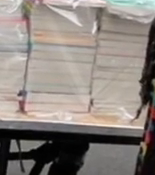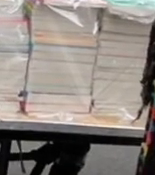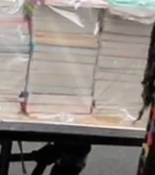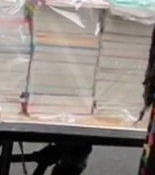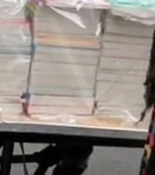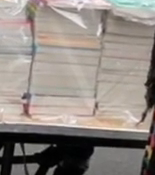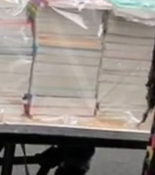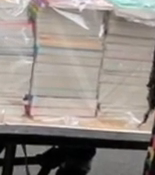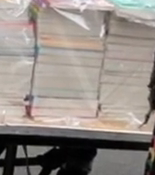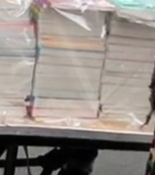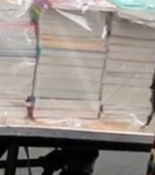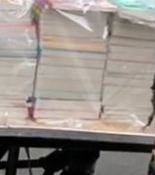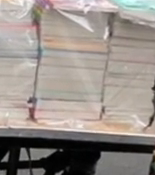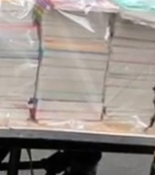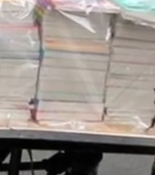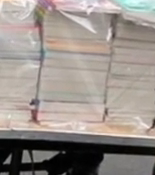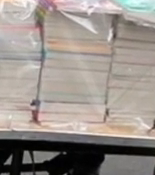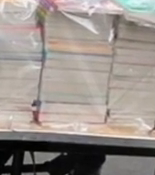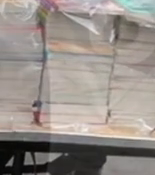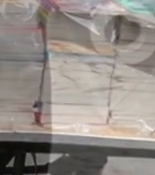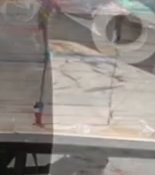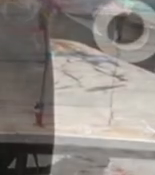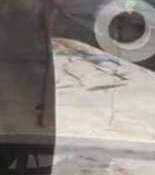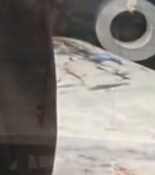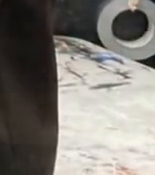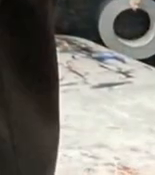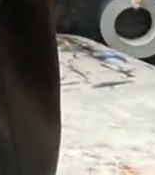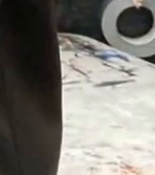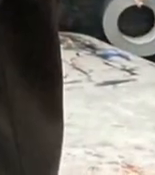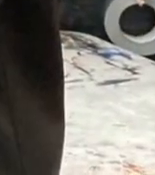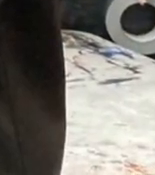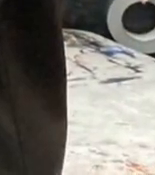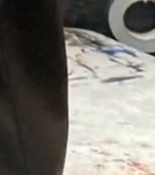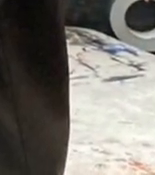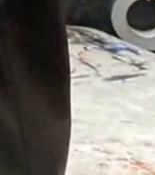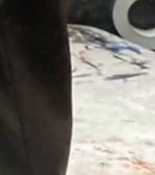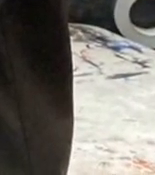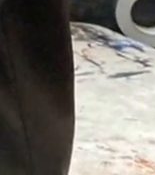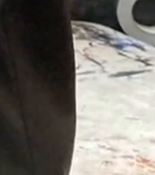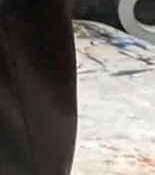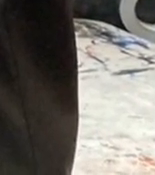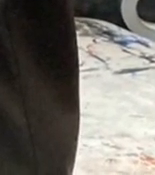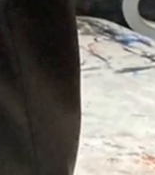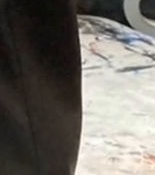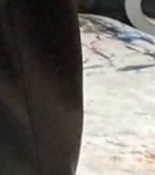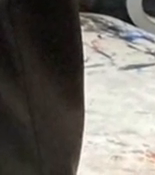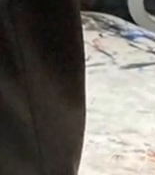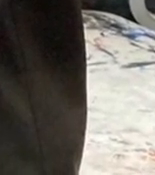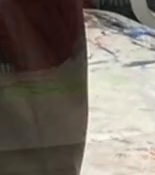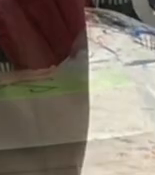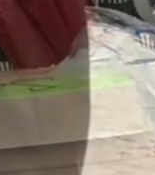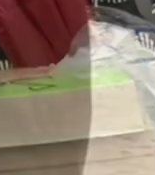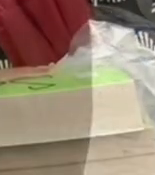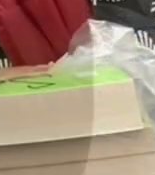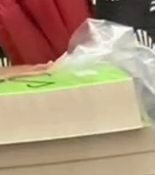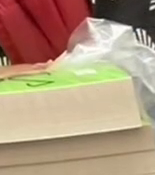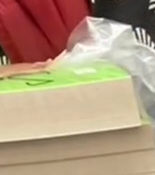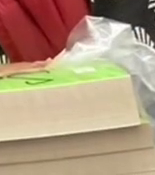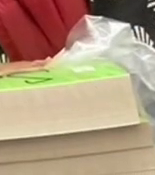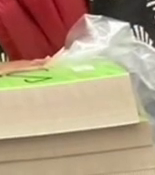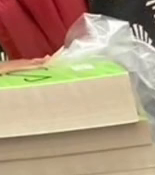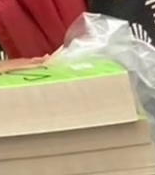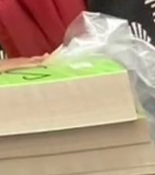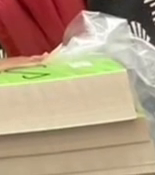de cara a cara, compañeros y compañeras, que los hemos visto a lo largo de estos años, esfuerzos tremendos para, a pesar de la